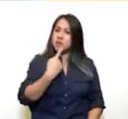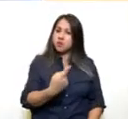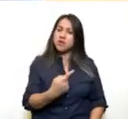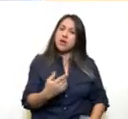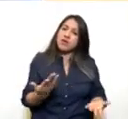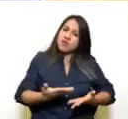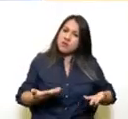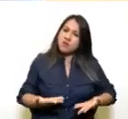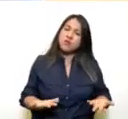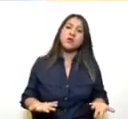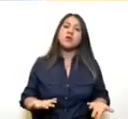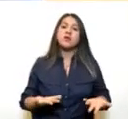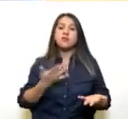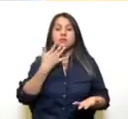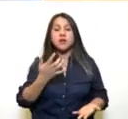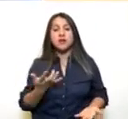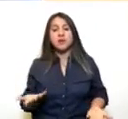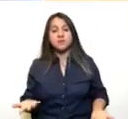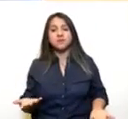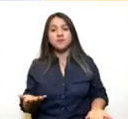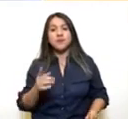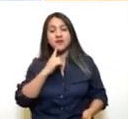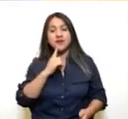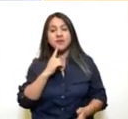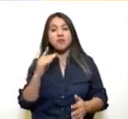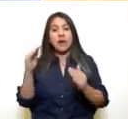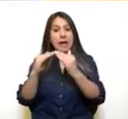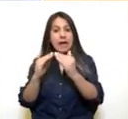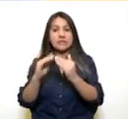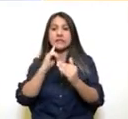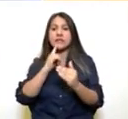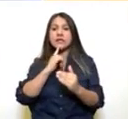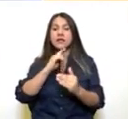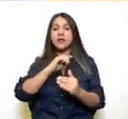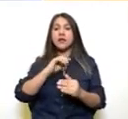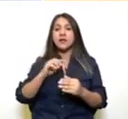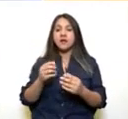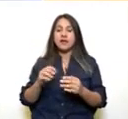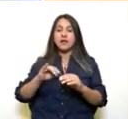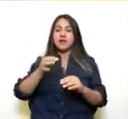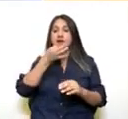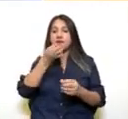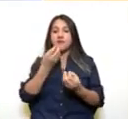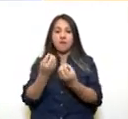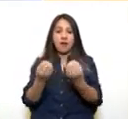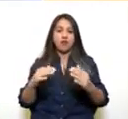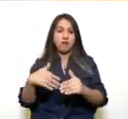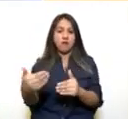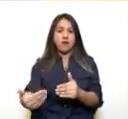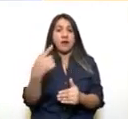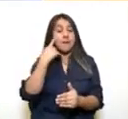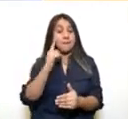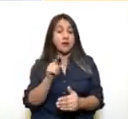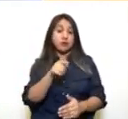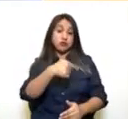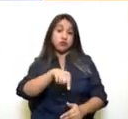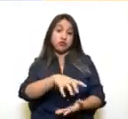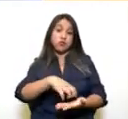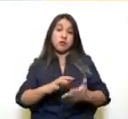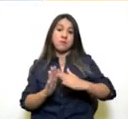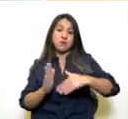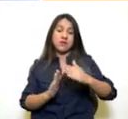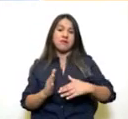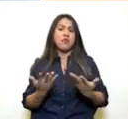como si para aquellos que tenemos una casa que puede tener un jardín o un espacio mayor el confinamiento resulta insoportable